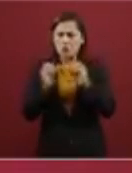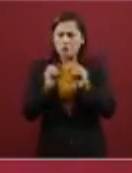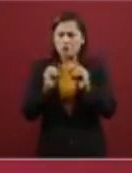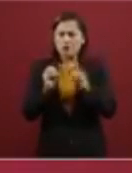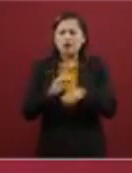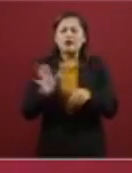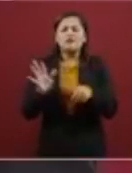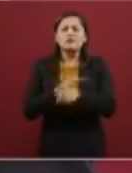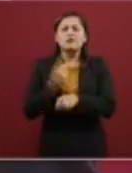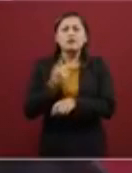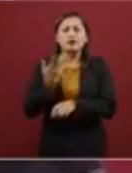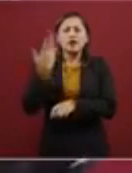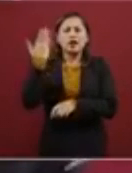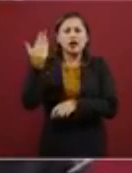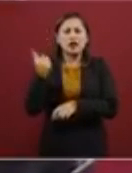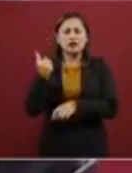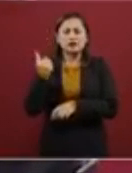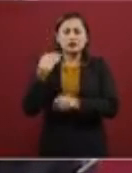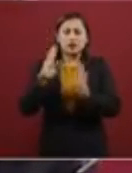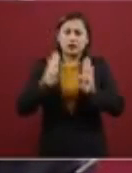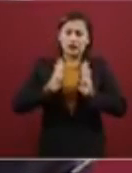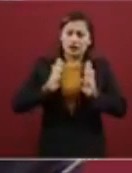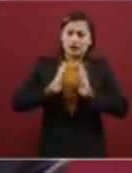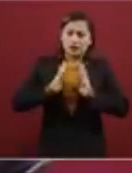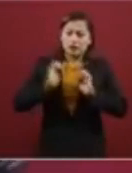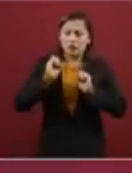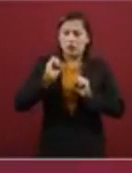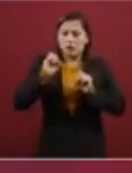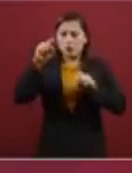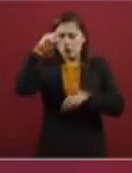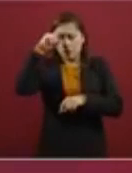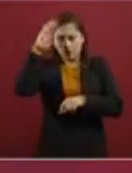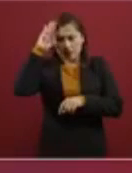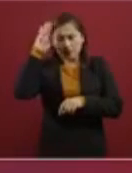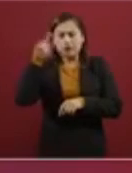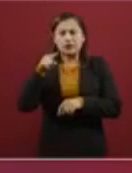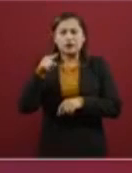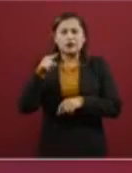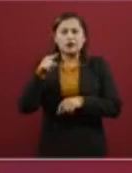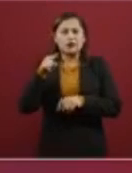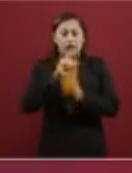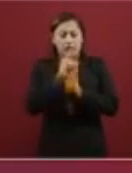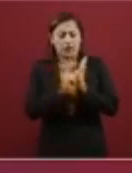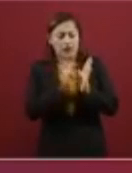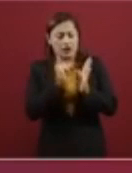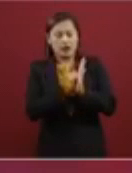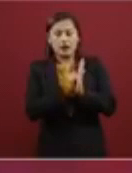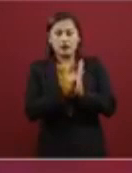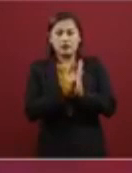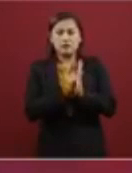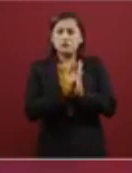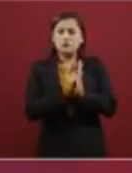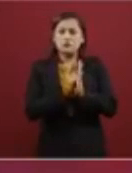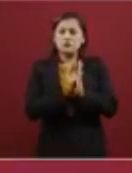porque no podía el Ejército ni la Marina atender por ley. No